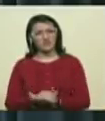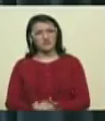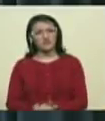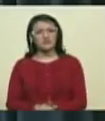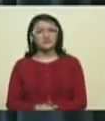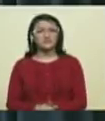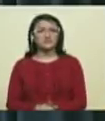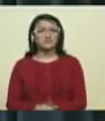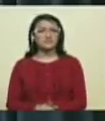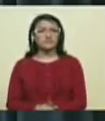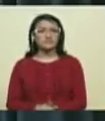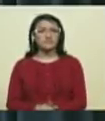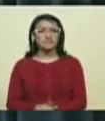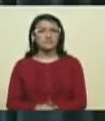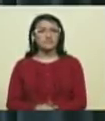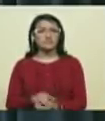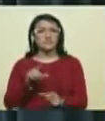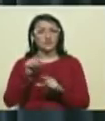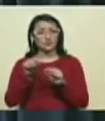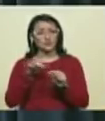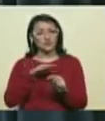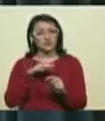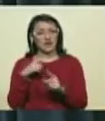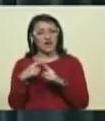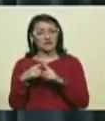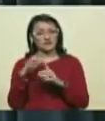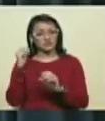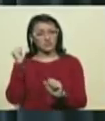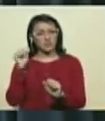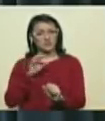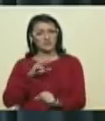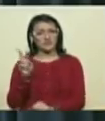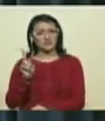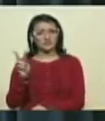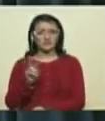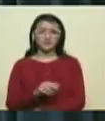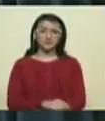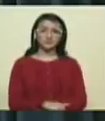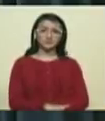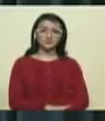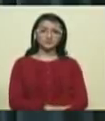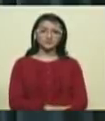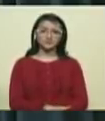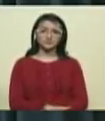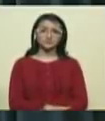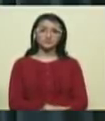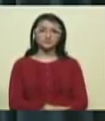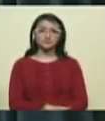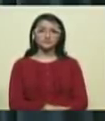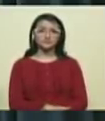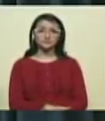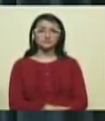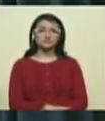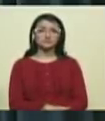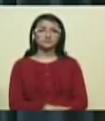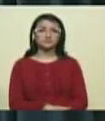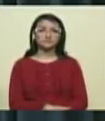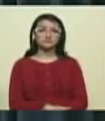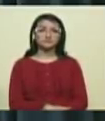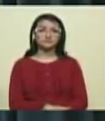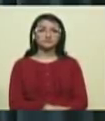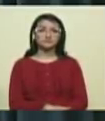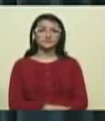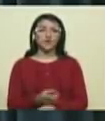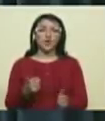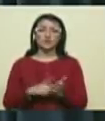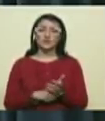de exdiplomáticos en la Cuarta República, exdiplomáticos venezolanos. Simplemente respirando por la herida, porque volvieron